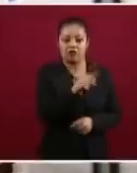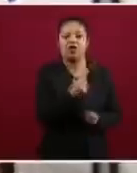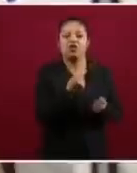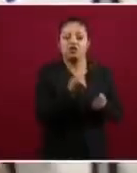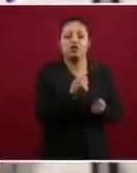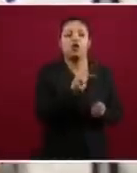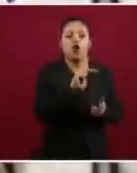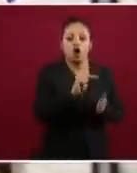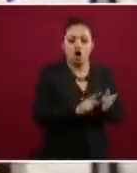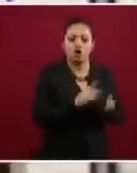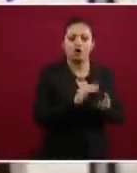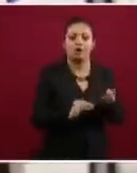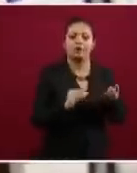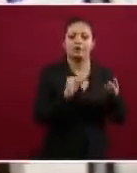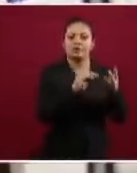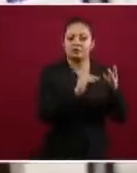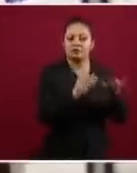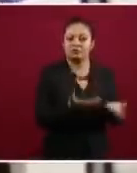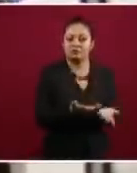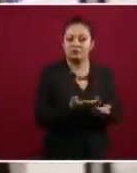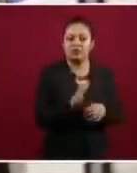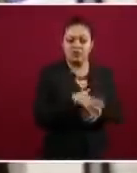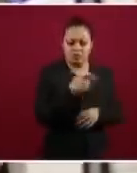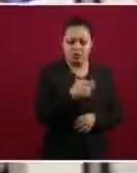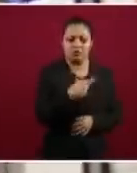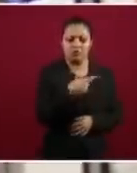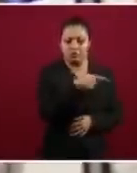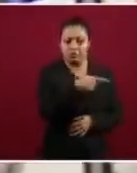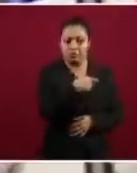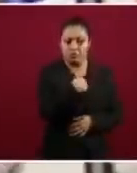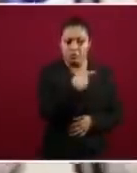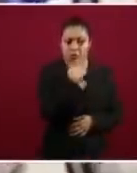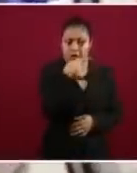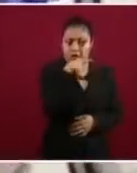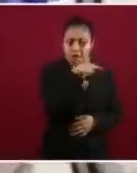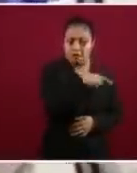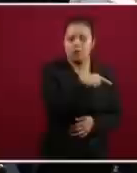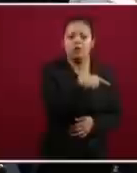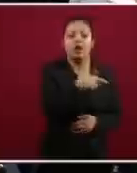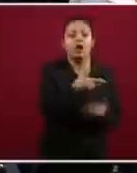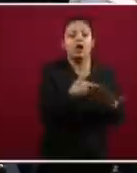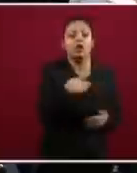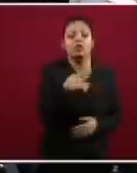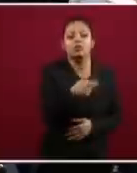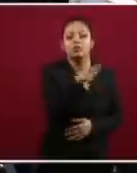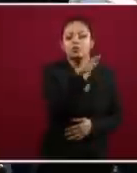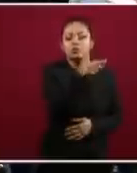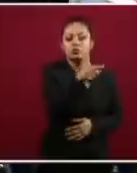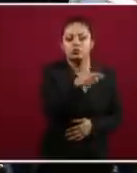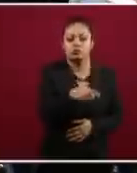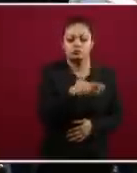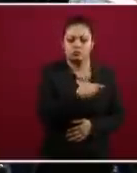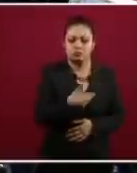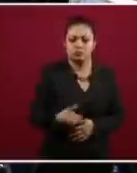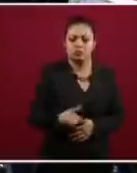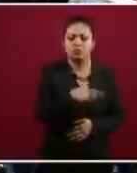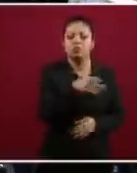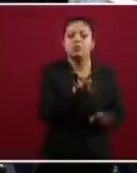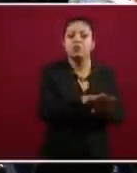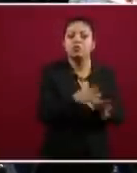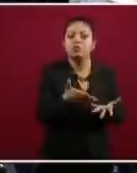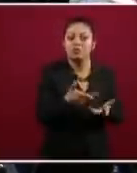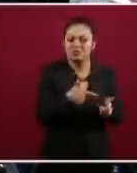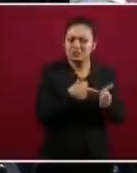reelegir. En relación a estos hechos, mi pregunta es, señor presidente, ¿qué acciones va a tomar su gobierno para evitar